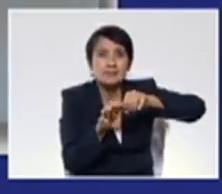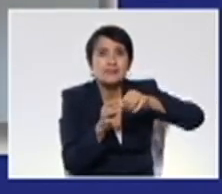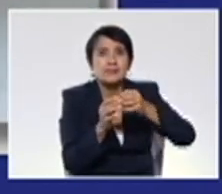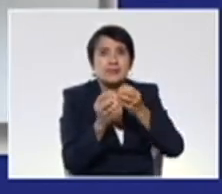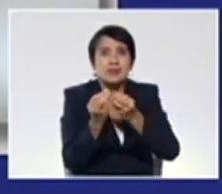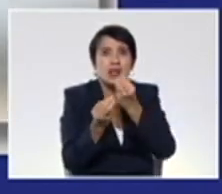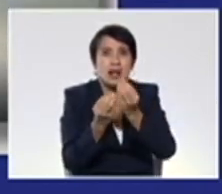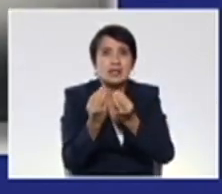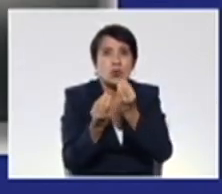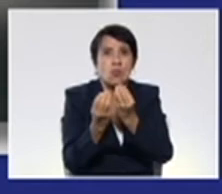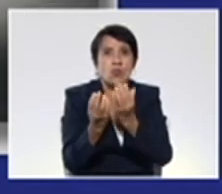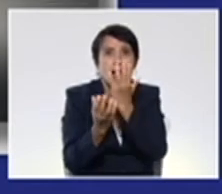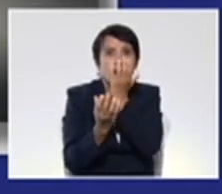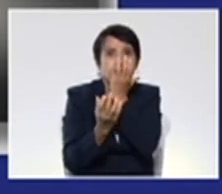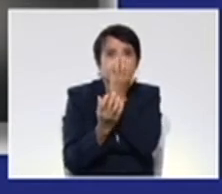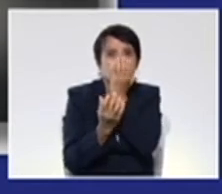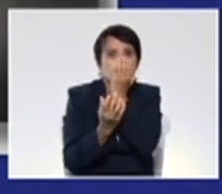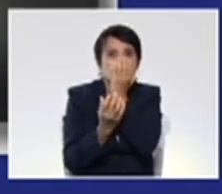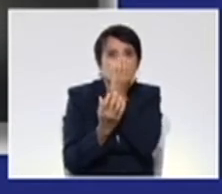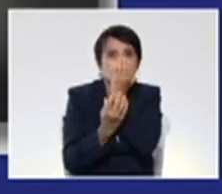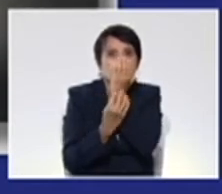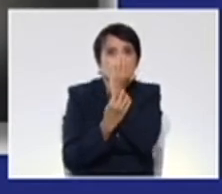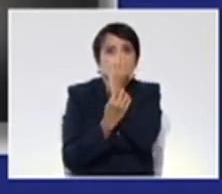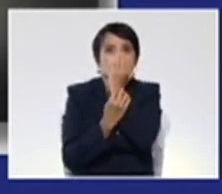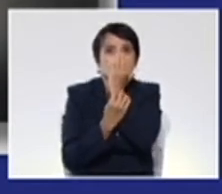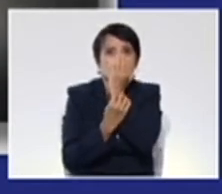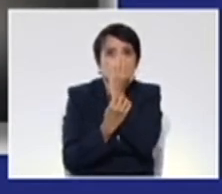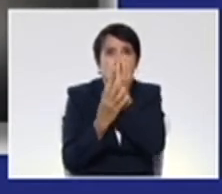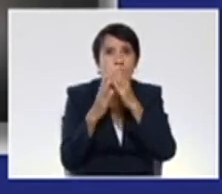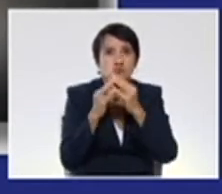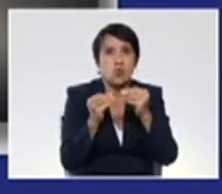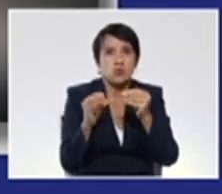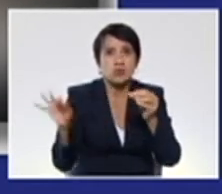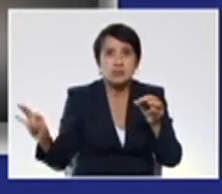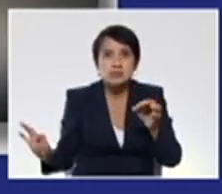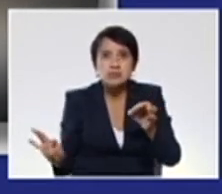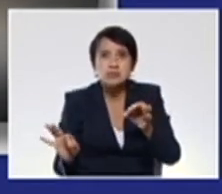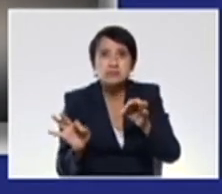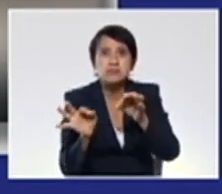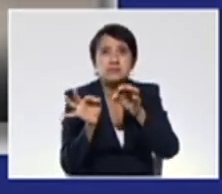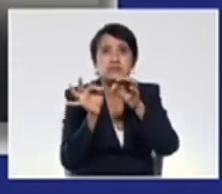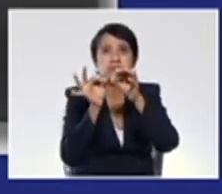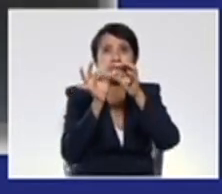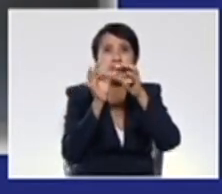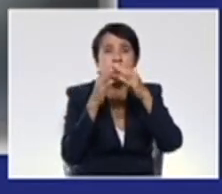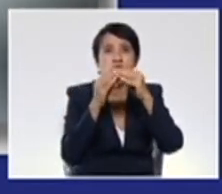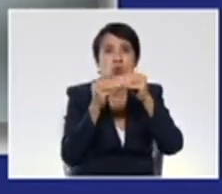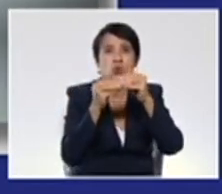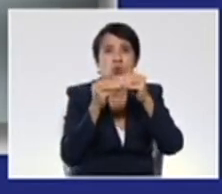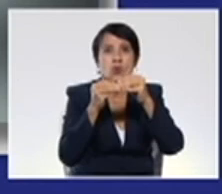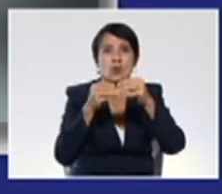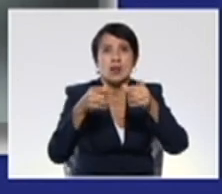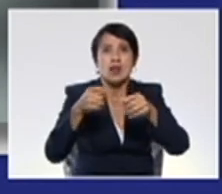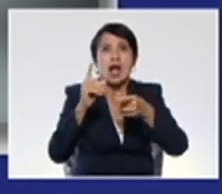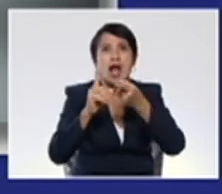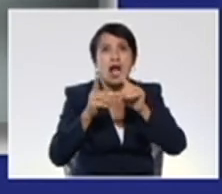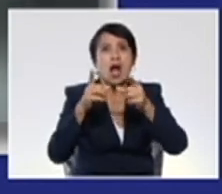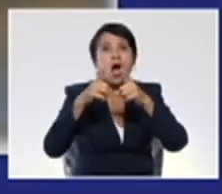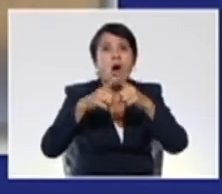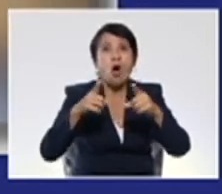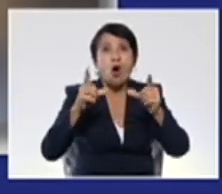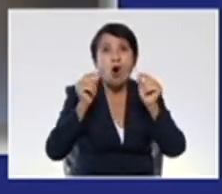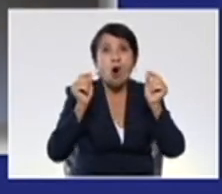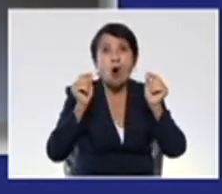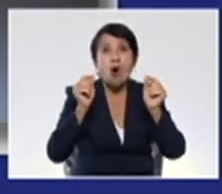careta. ¿Okay? En el agua que vamos a poner en la olla express, en la olla a presión, le ponemos unas hojitas de